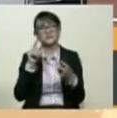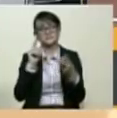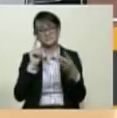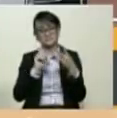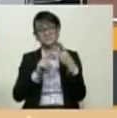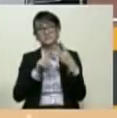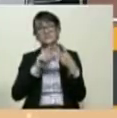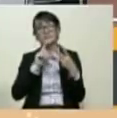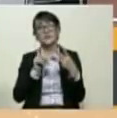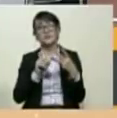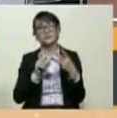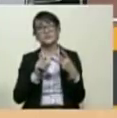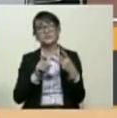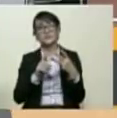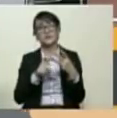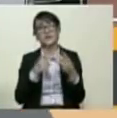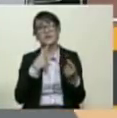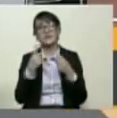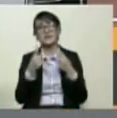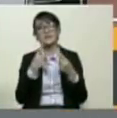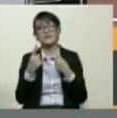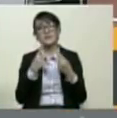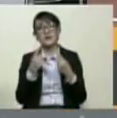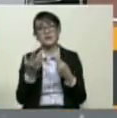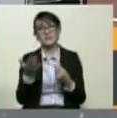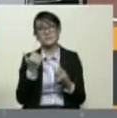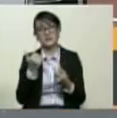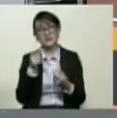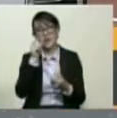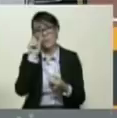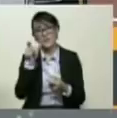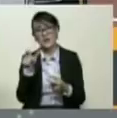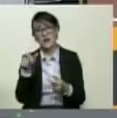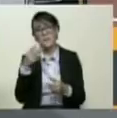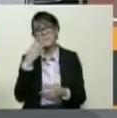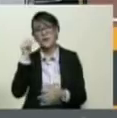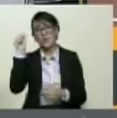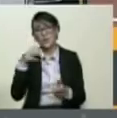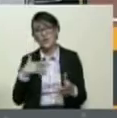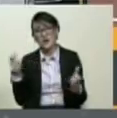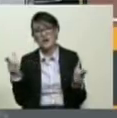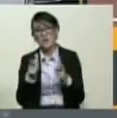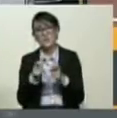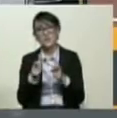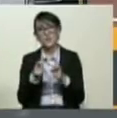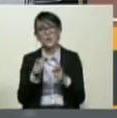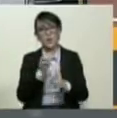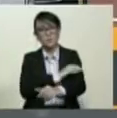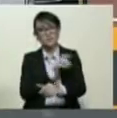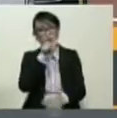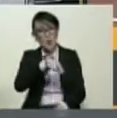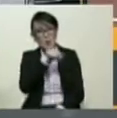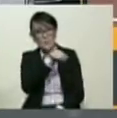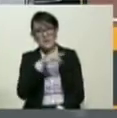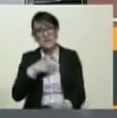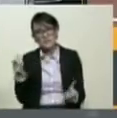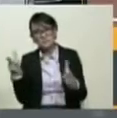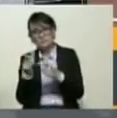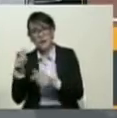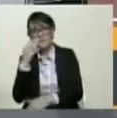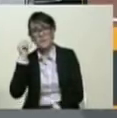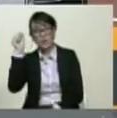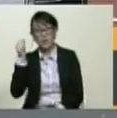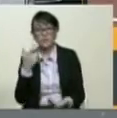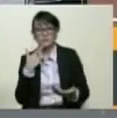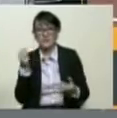precisión también con respecto al debate que solicita Henry Falcón al candidato Nicolás Maduro, si esto sería una posibilidad cierta,